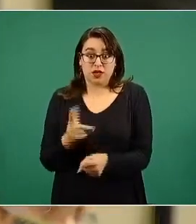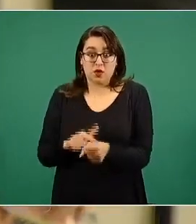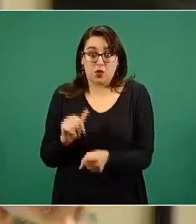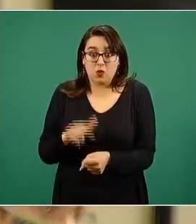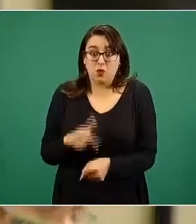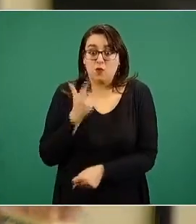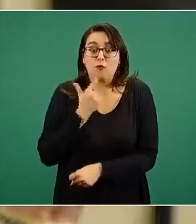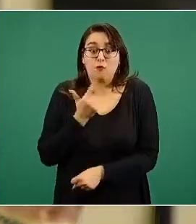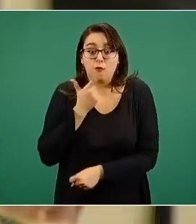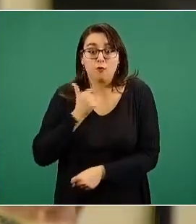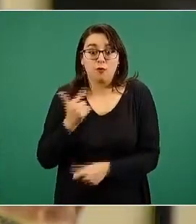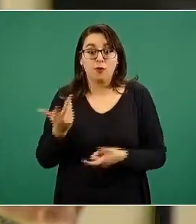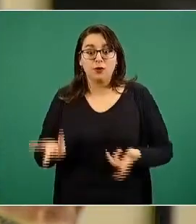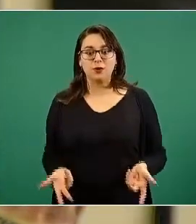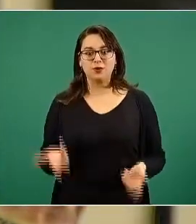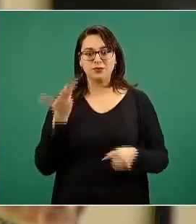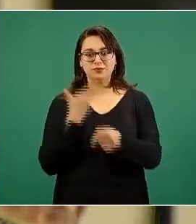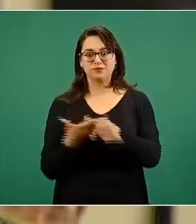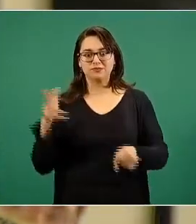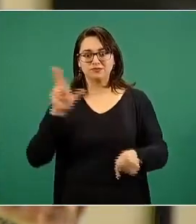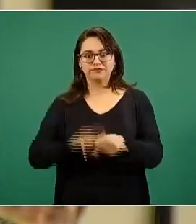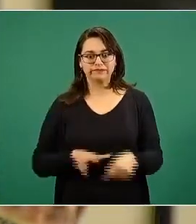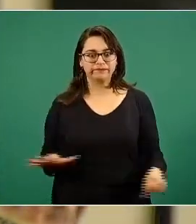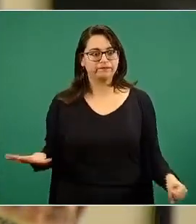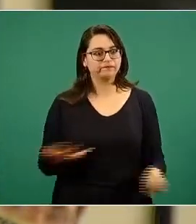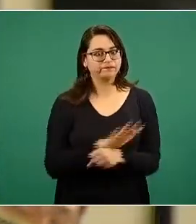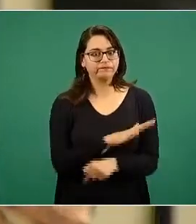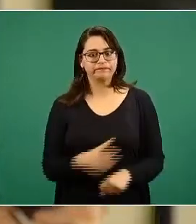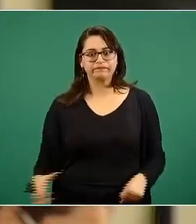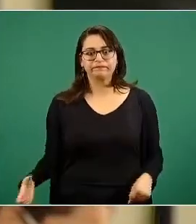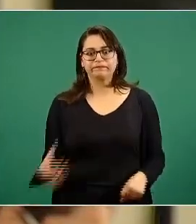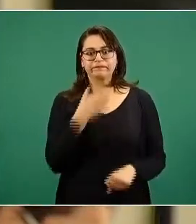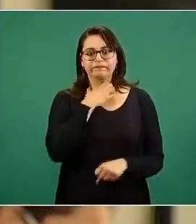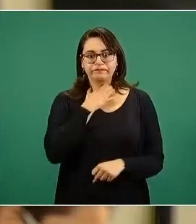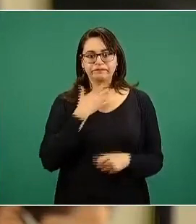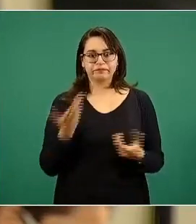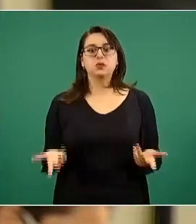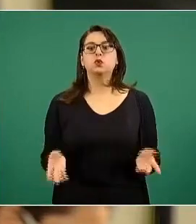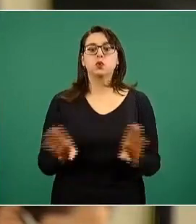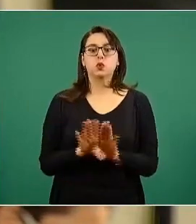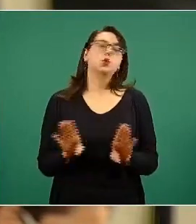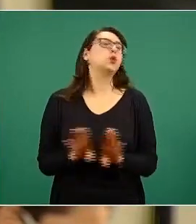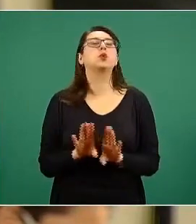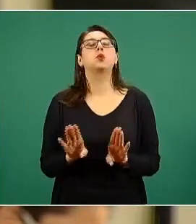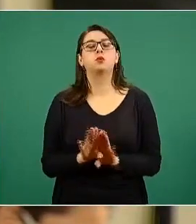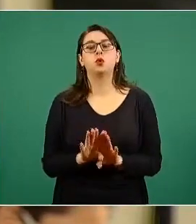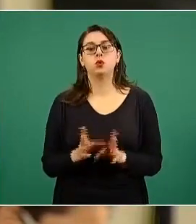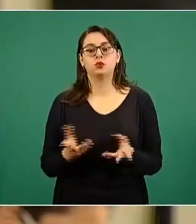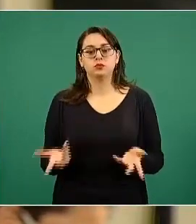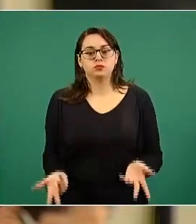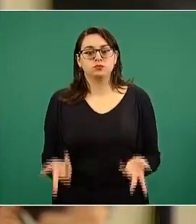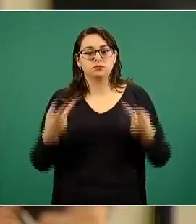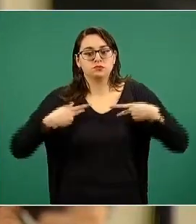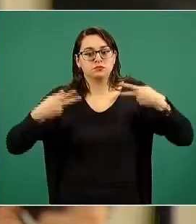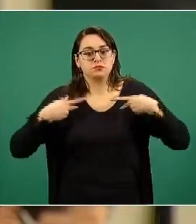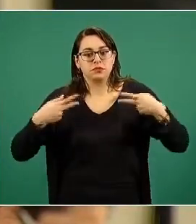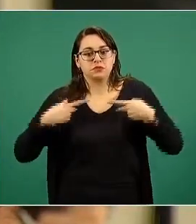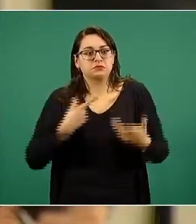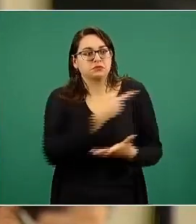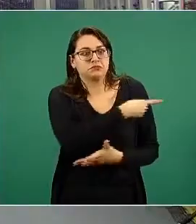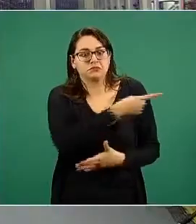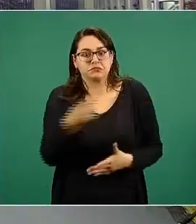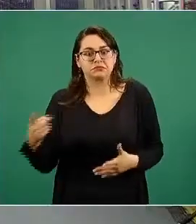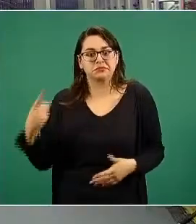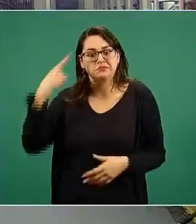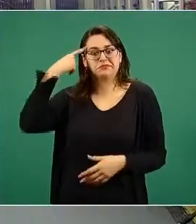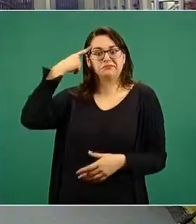con las cuestiones aquí de la hospitalización, pues vaya, no se ve esta cuestión de cultura cívica, ¿no? Y de sensibilidad